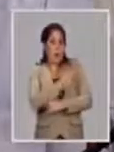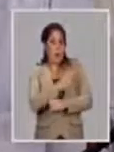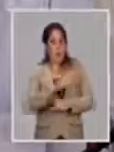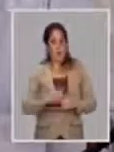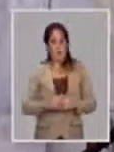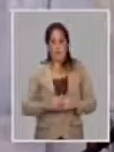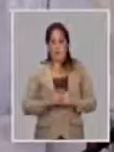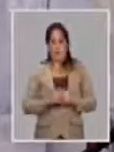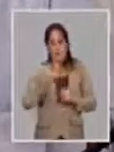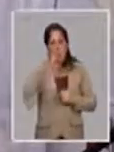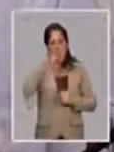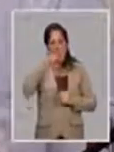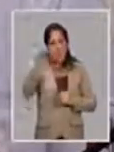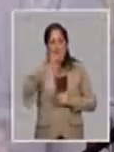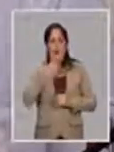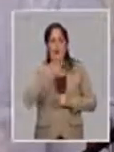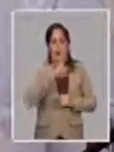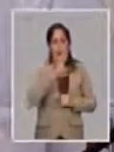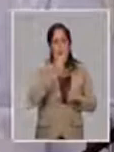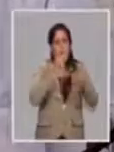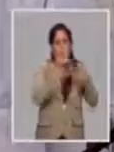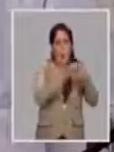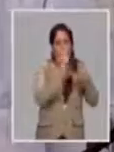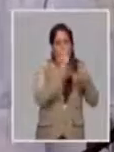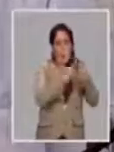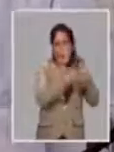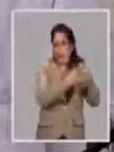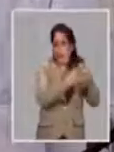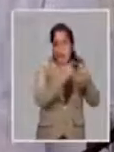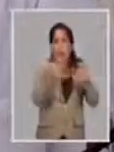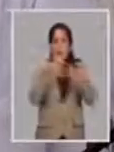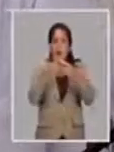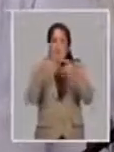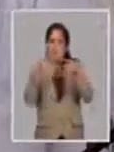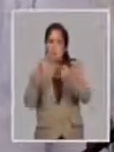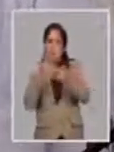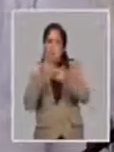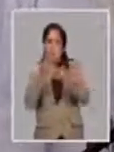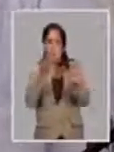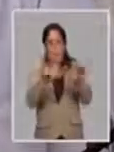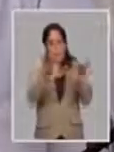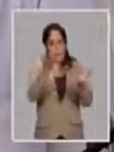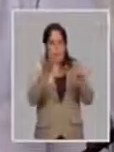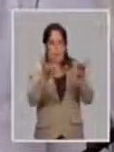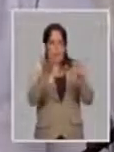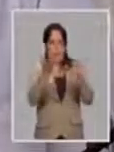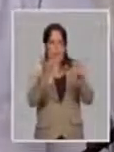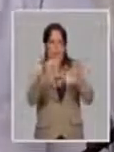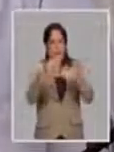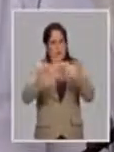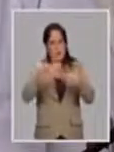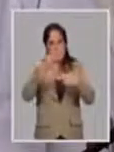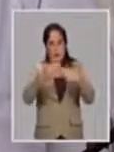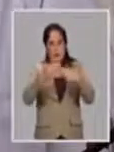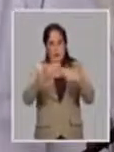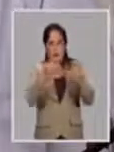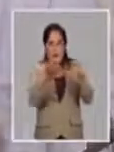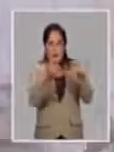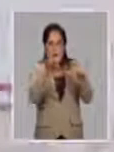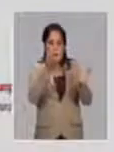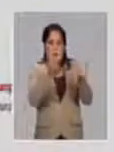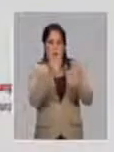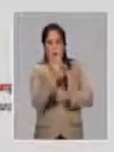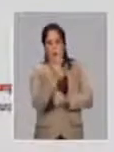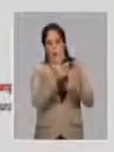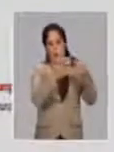de vacuna, que es lo que decir 2 niveles de dosis, una dosis menor y una dosis mayor. un poco para ver también cómo se comportaban los niveles